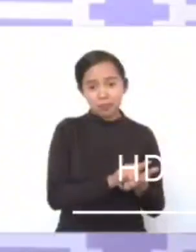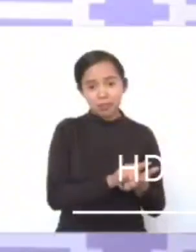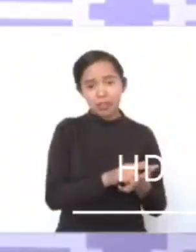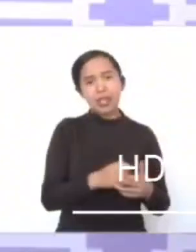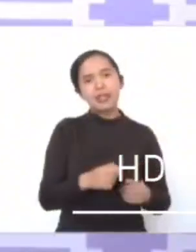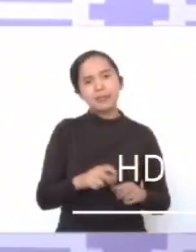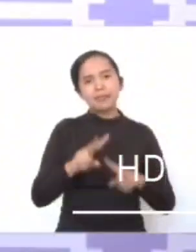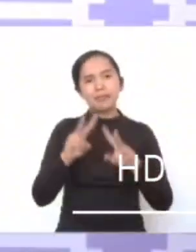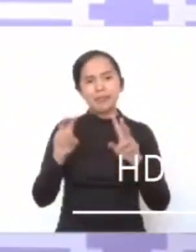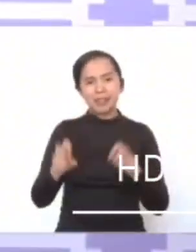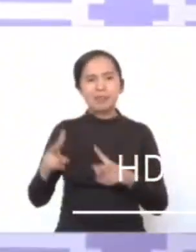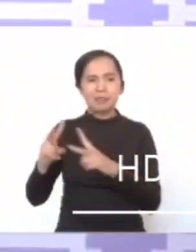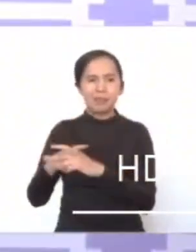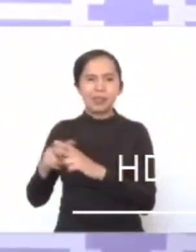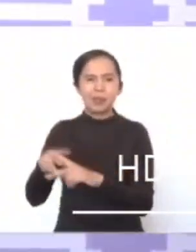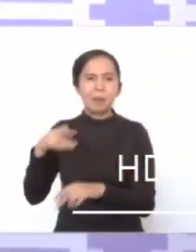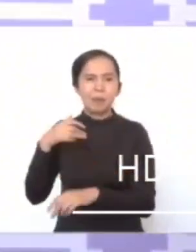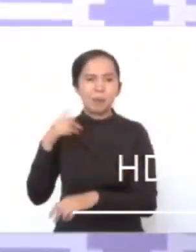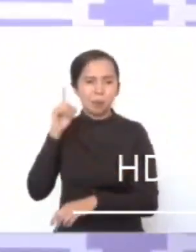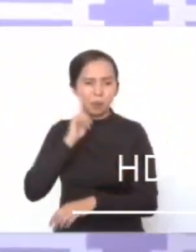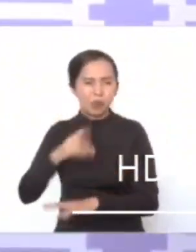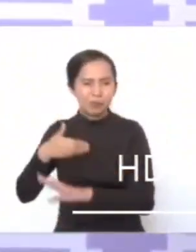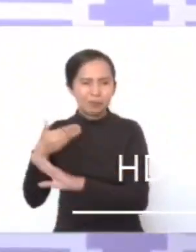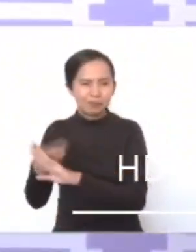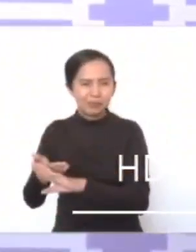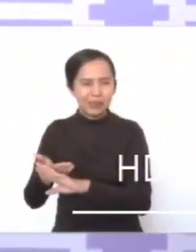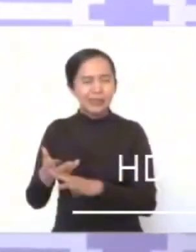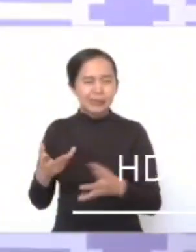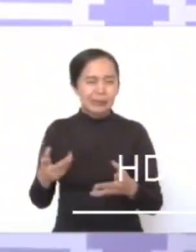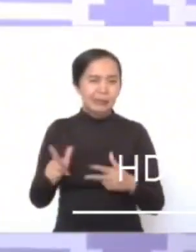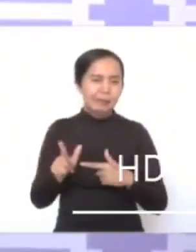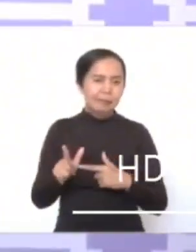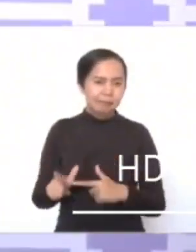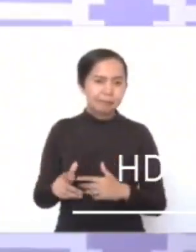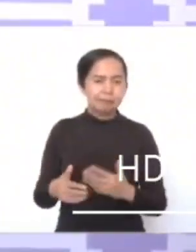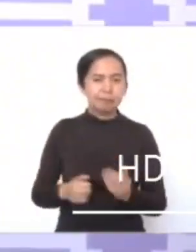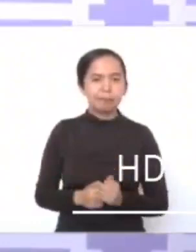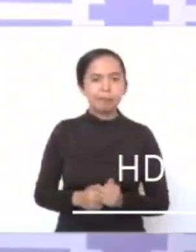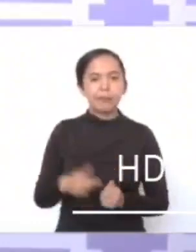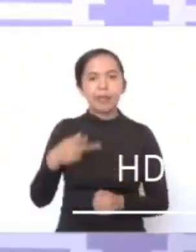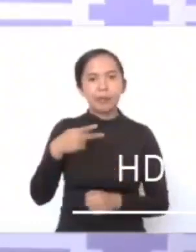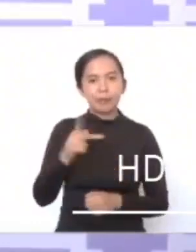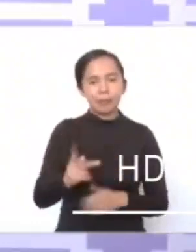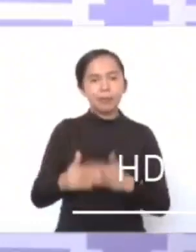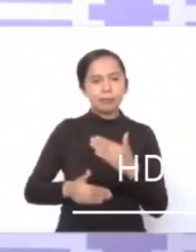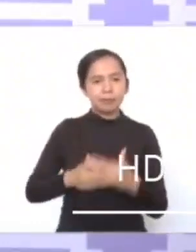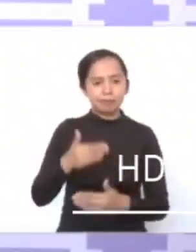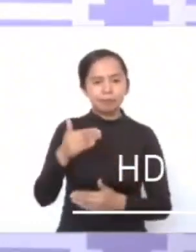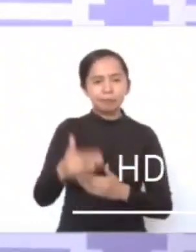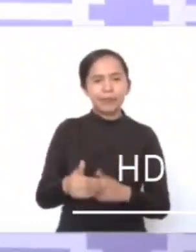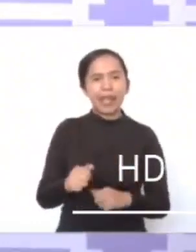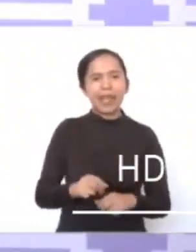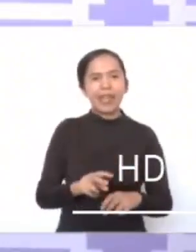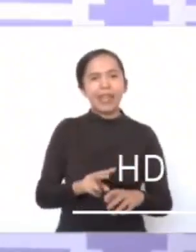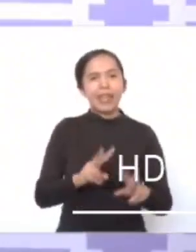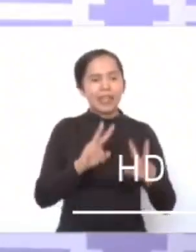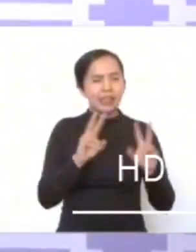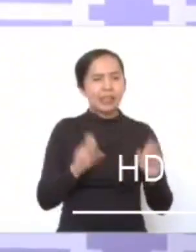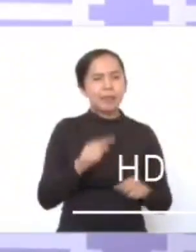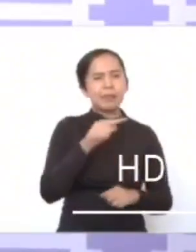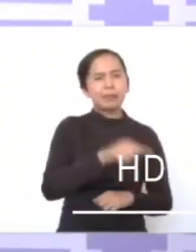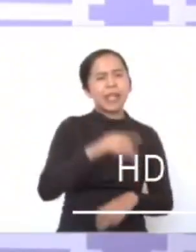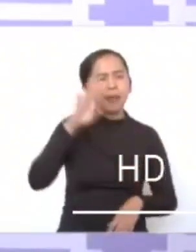de la violencia hacia las mujeres. Luego, ha habido todo un proceso de concientización. Si